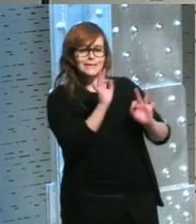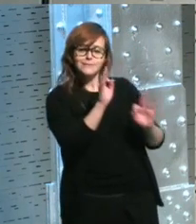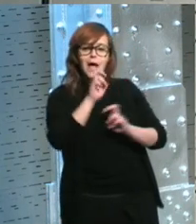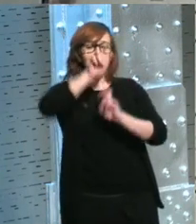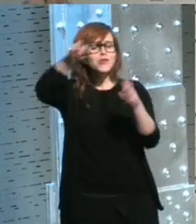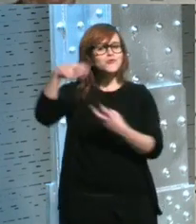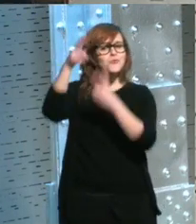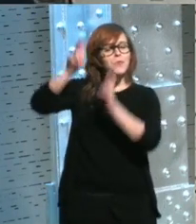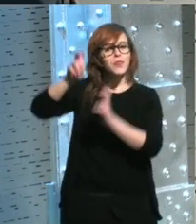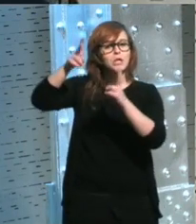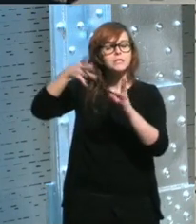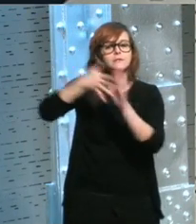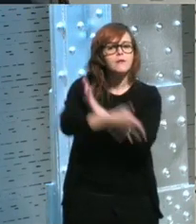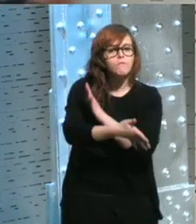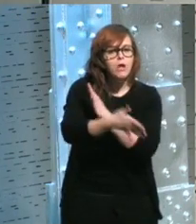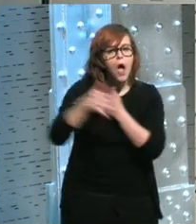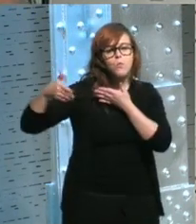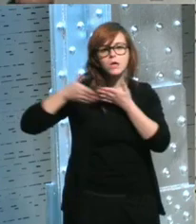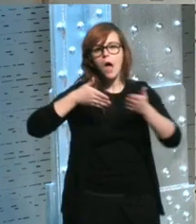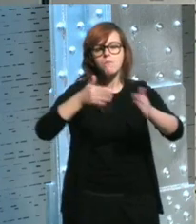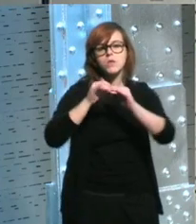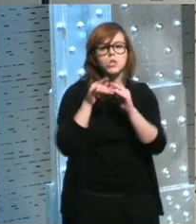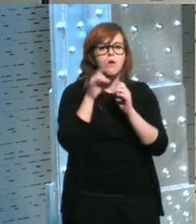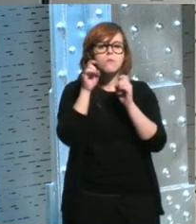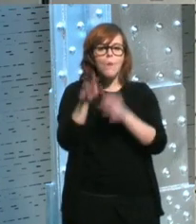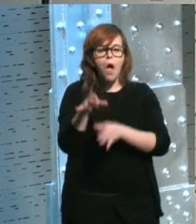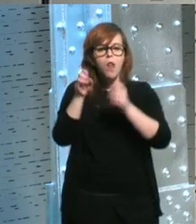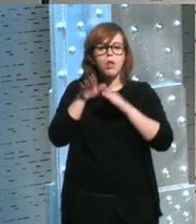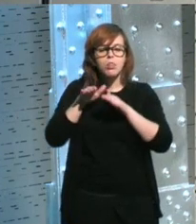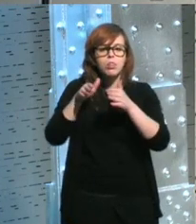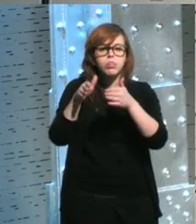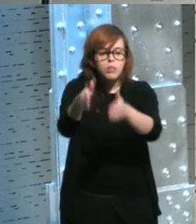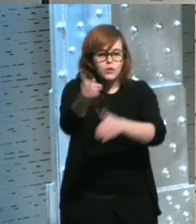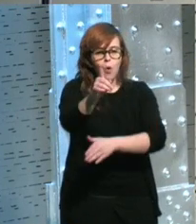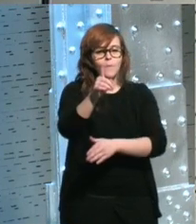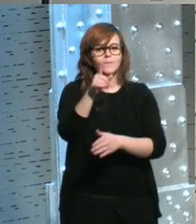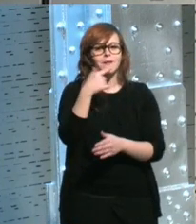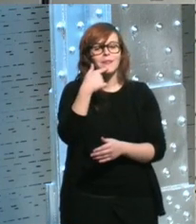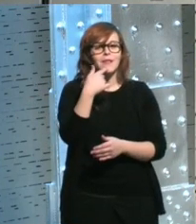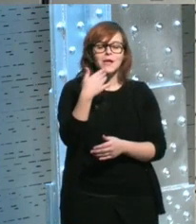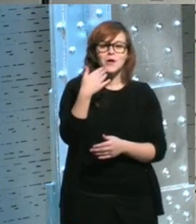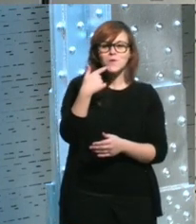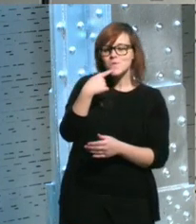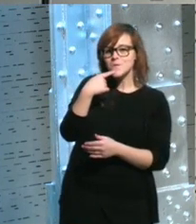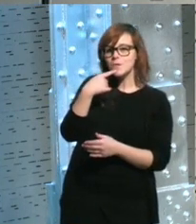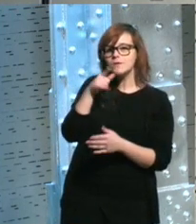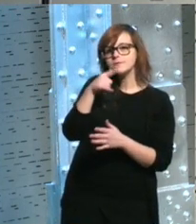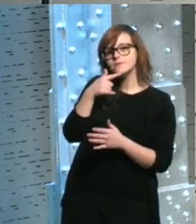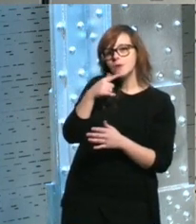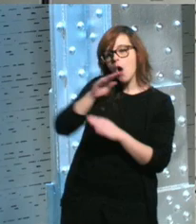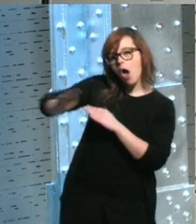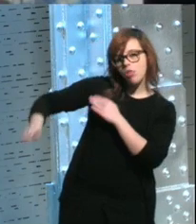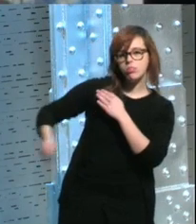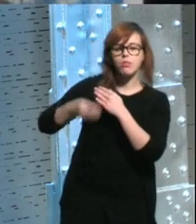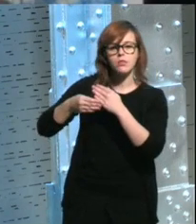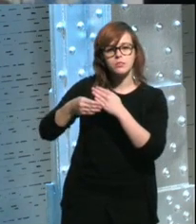innovación, nadie dice que tiene que seguir un camino lineal, es como lo del posible adyacente, ¿no? Está cerca una cosa y aparece